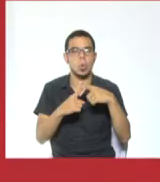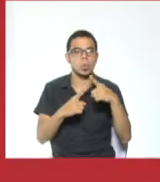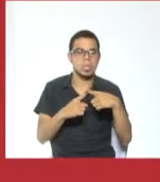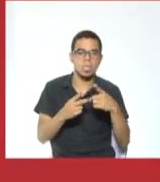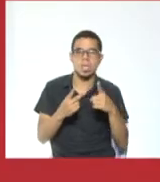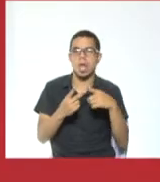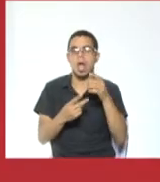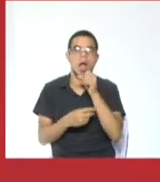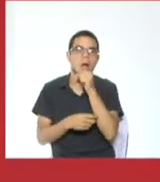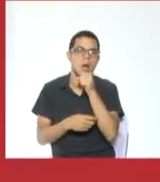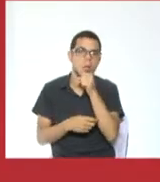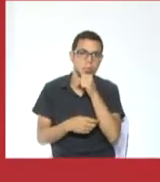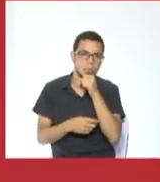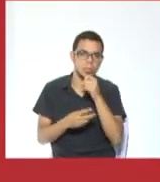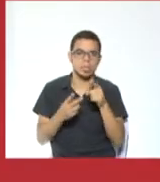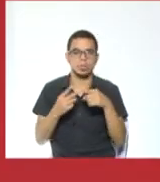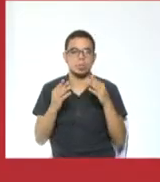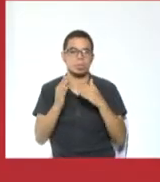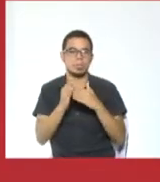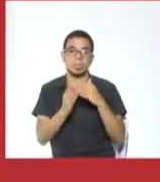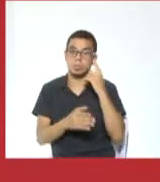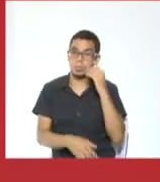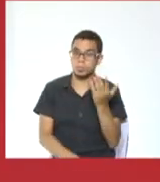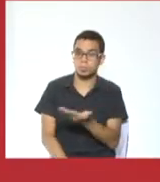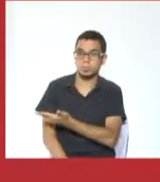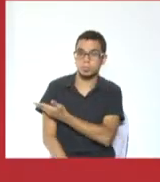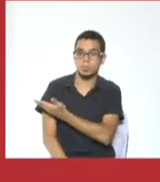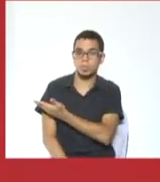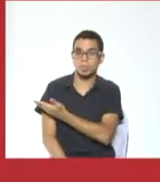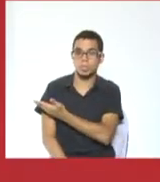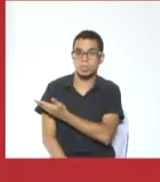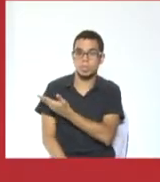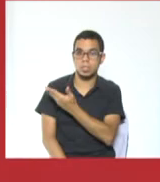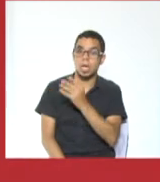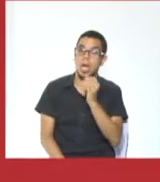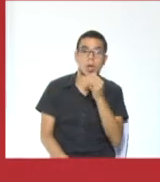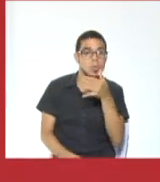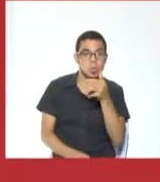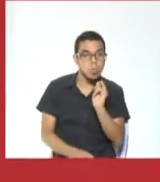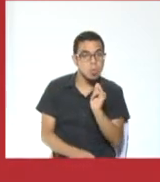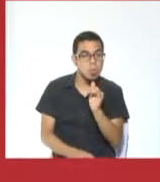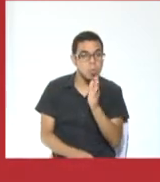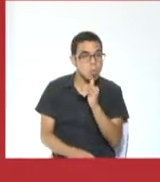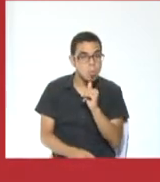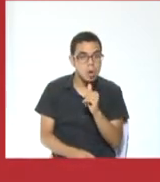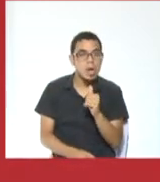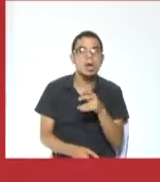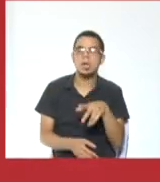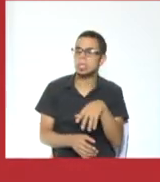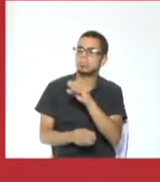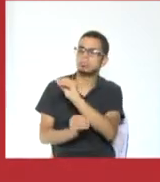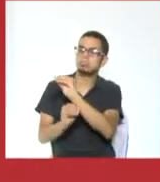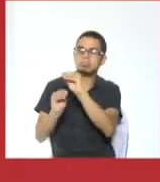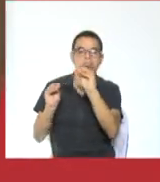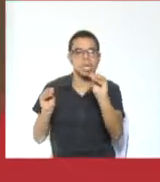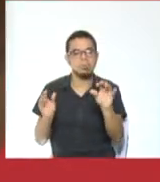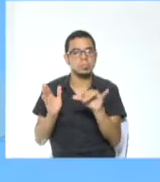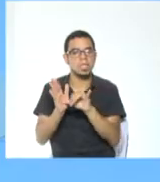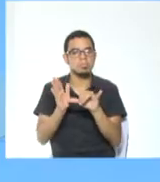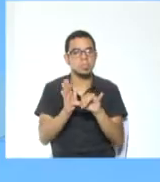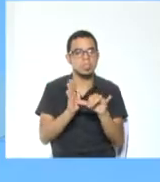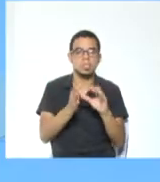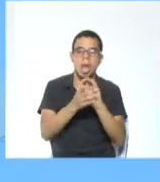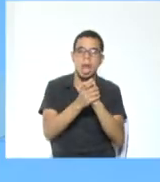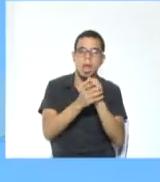sombrero o el mismo vecino nos los puede prestar. Siempre tenemos que tener el apoyo de todas las personas que nos rodean.